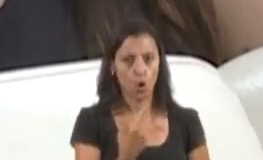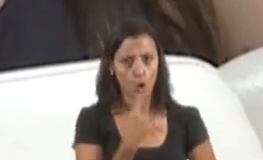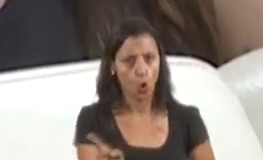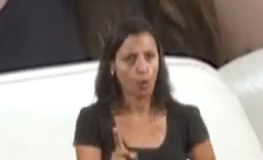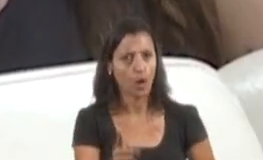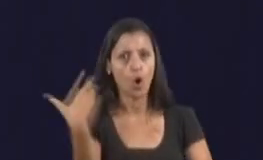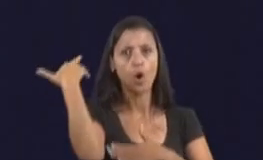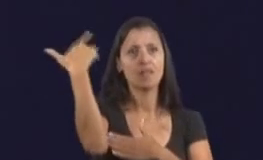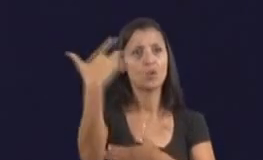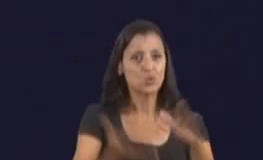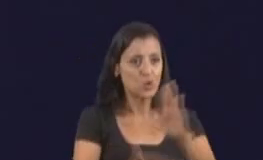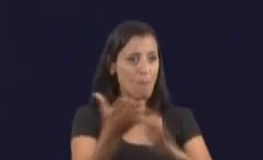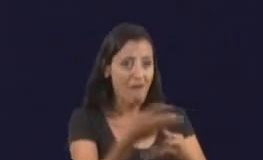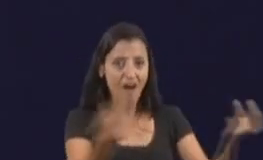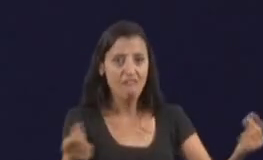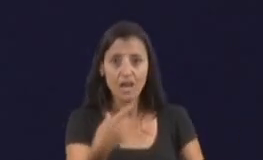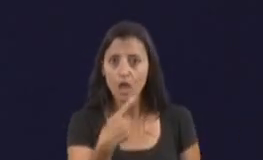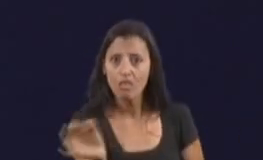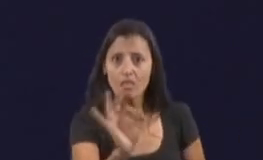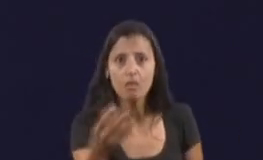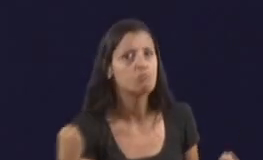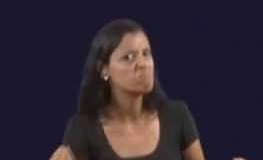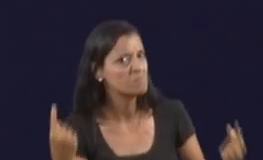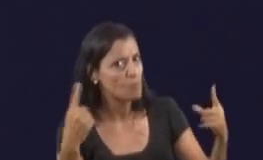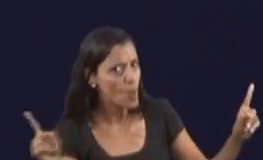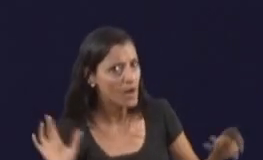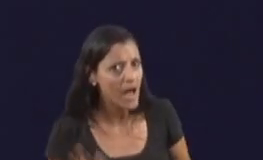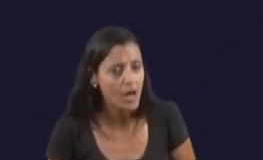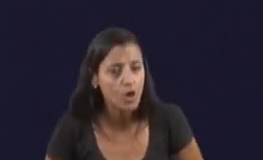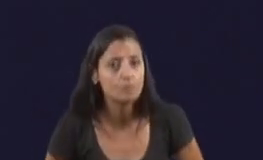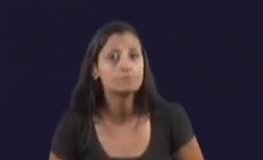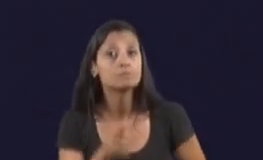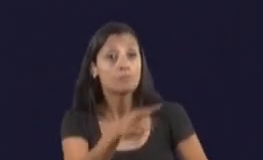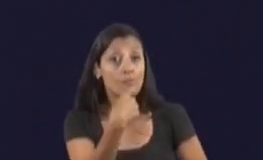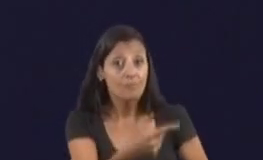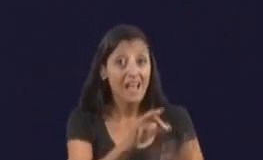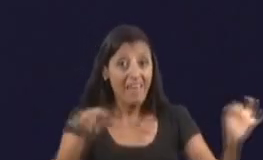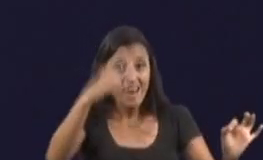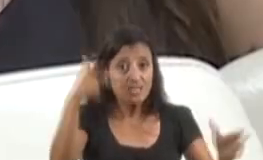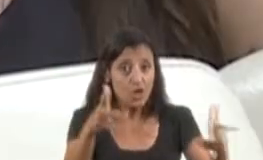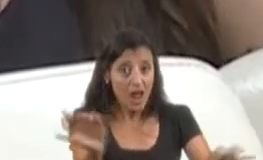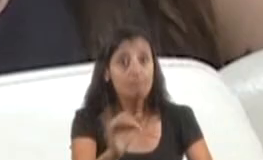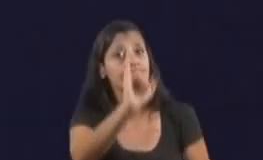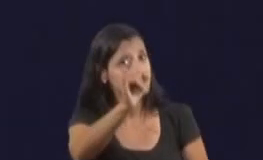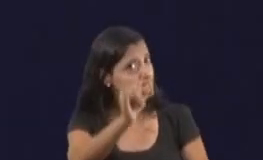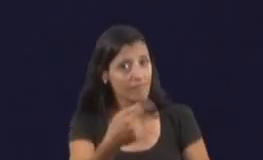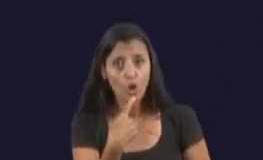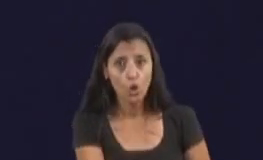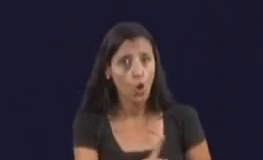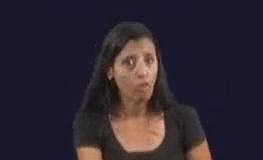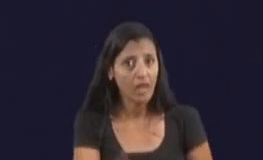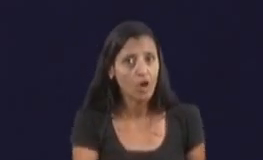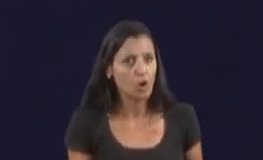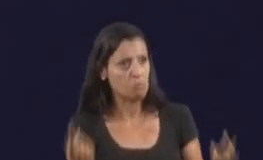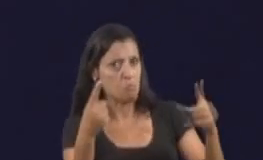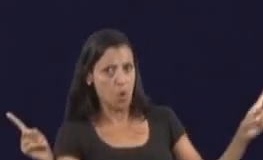curso. Me llamó la atención. ¿Te referís a que no lo dijo en la cadena nacional? Así es. Bueno, porque